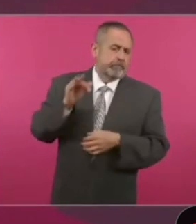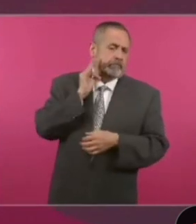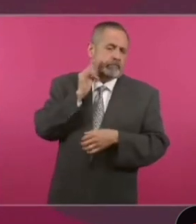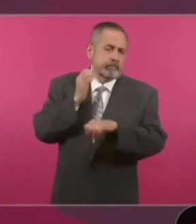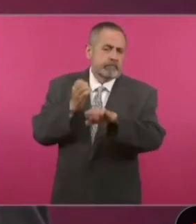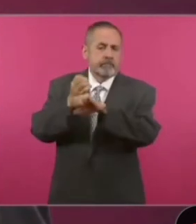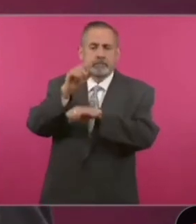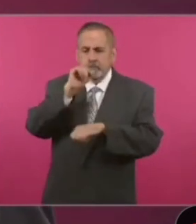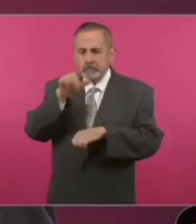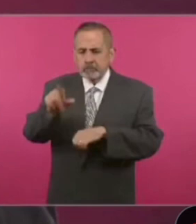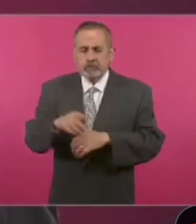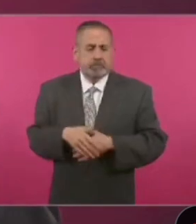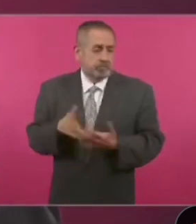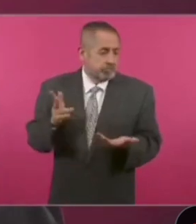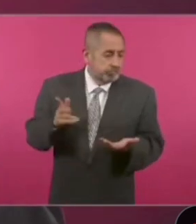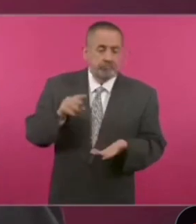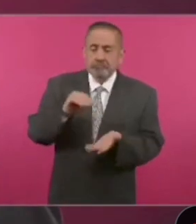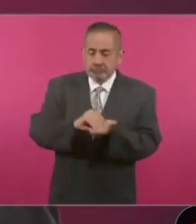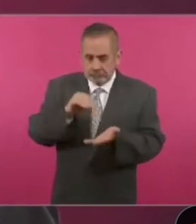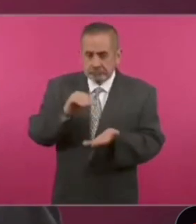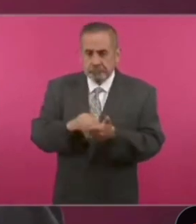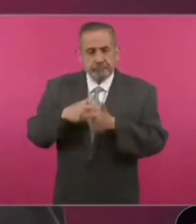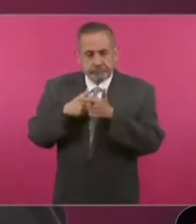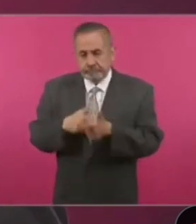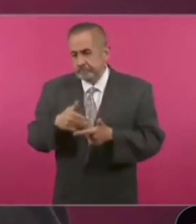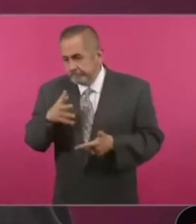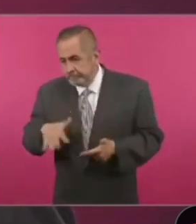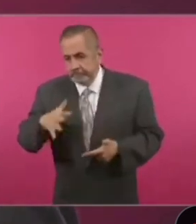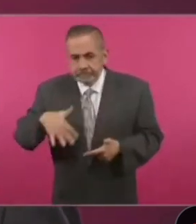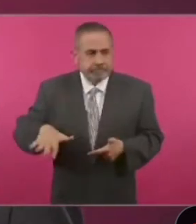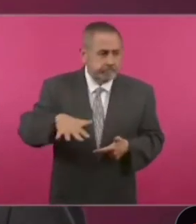la Fiscalía del Estado. Pero se continúa con la búsqueda, estamos en eso.